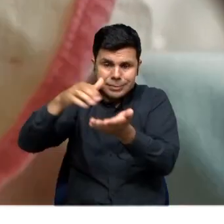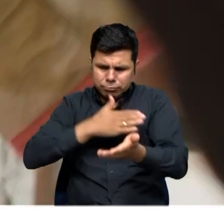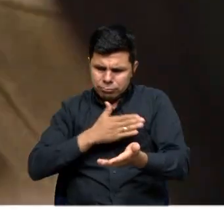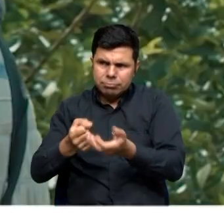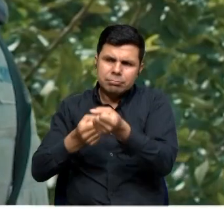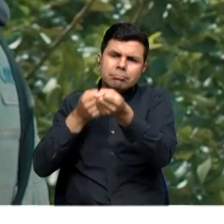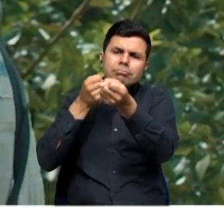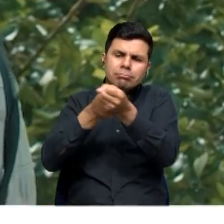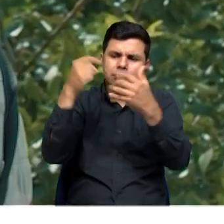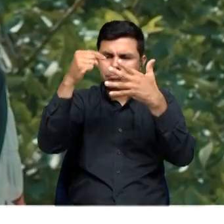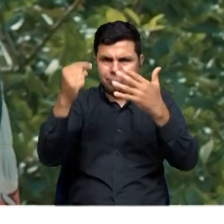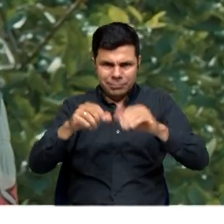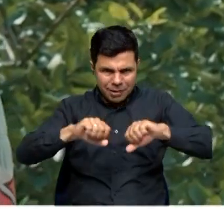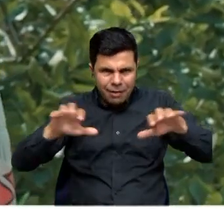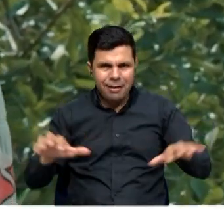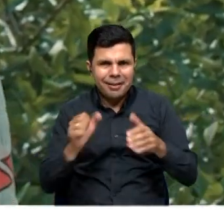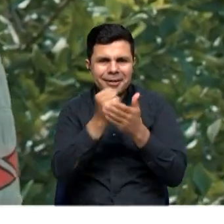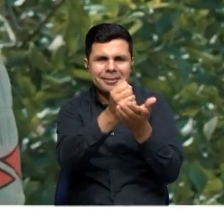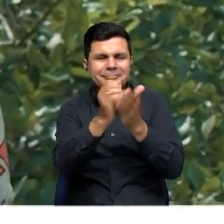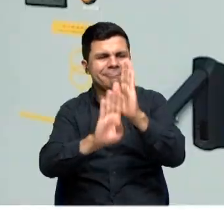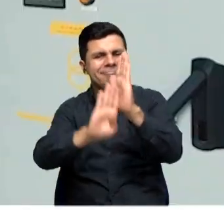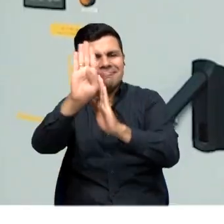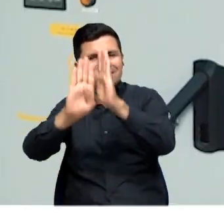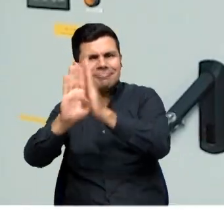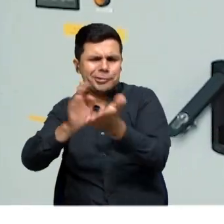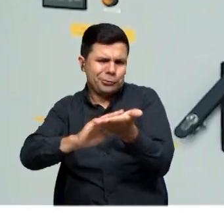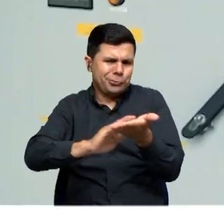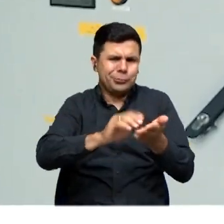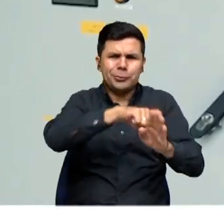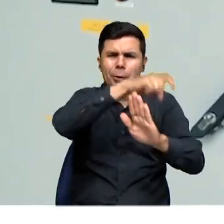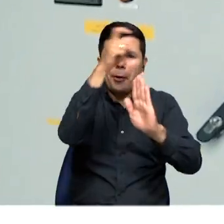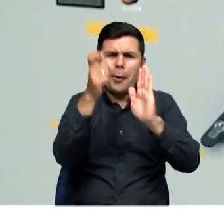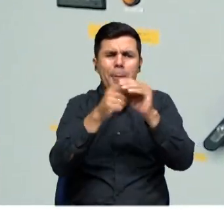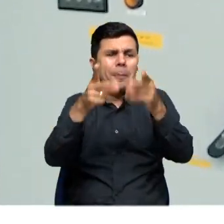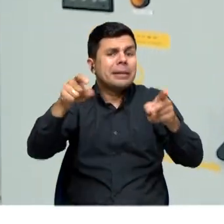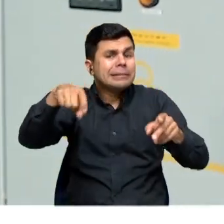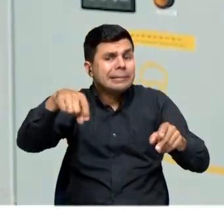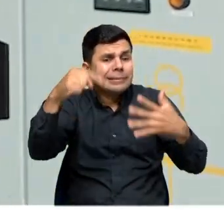crecimiento y progreso de la región al brindar soluciones efectivas a las